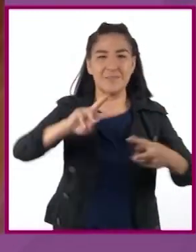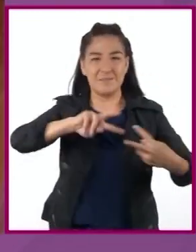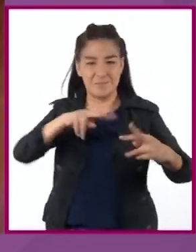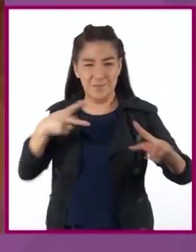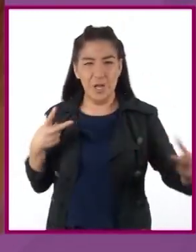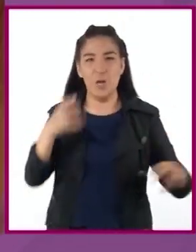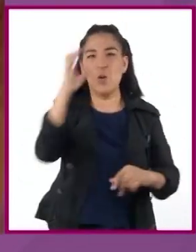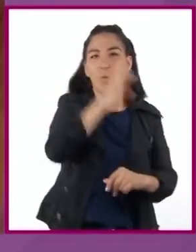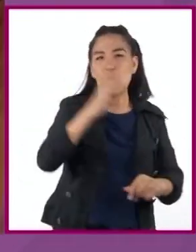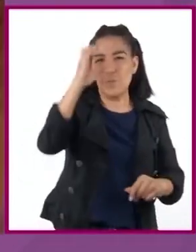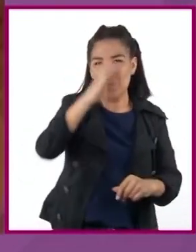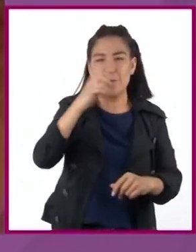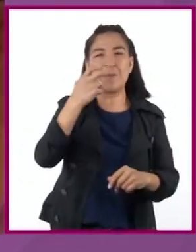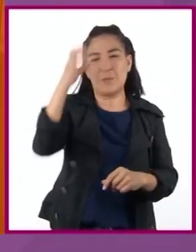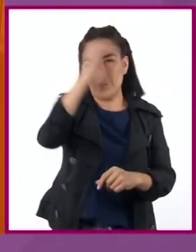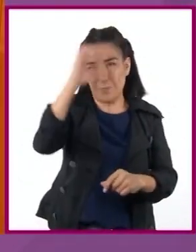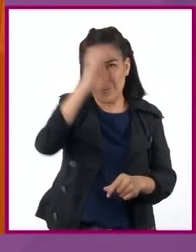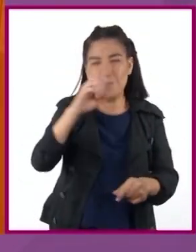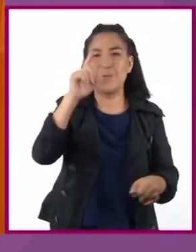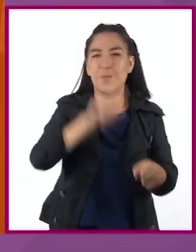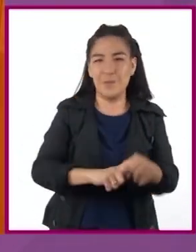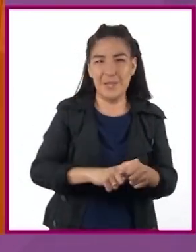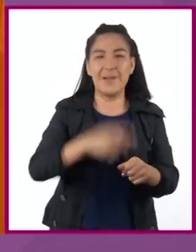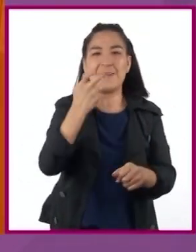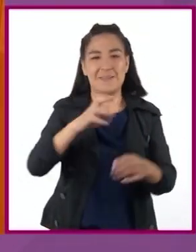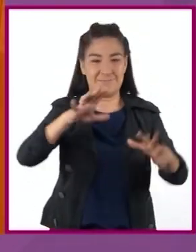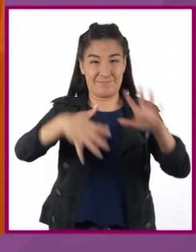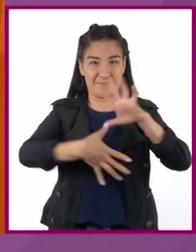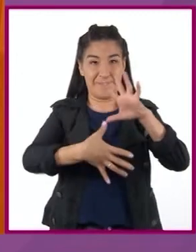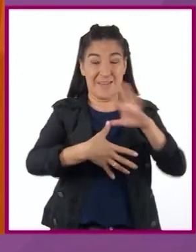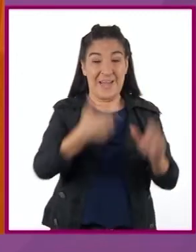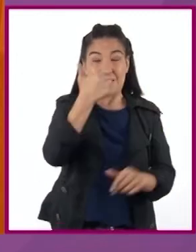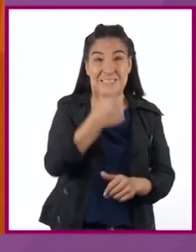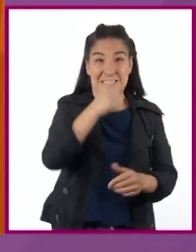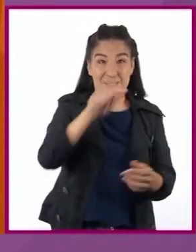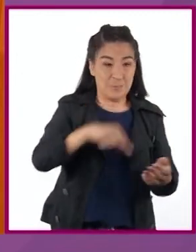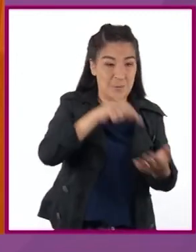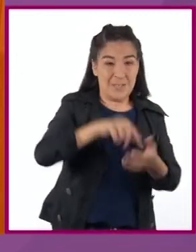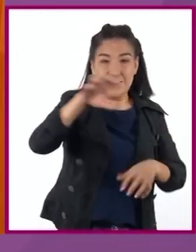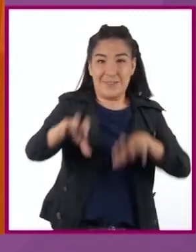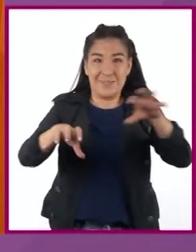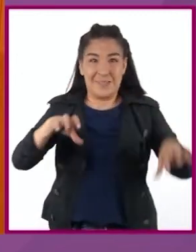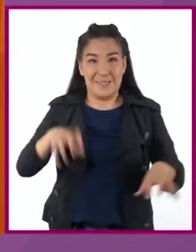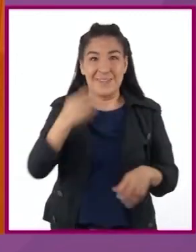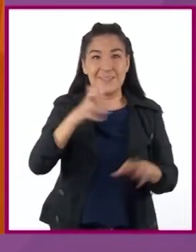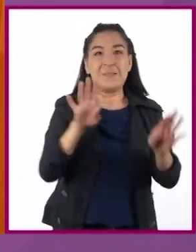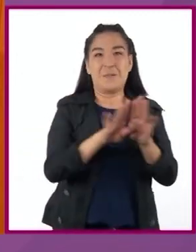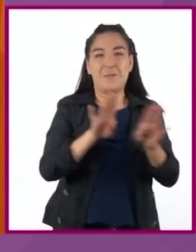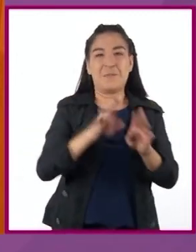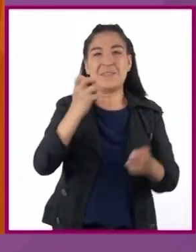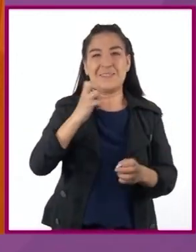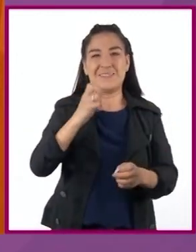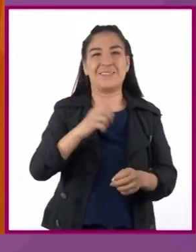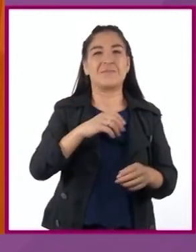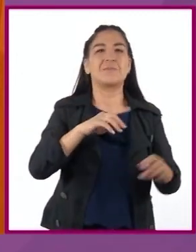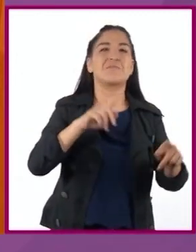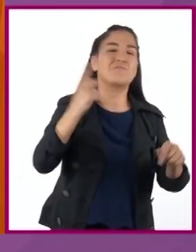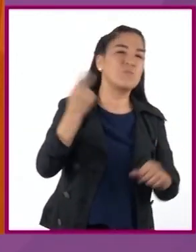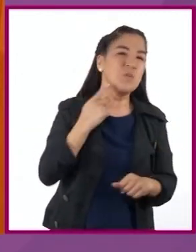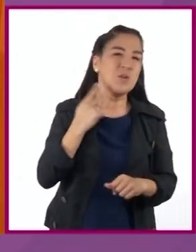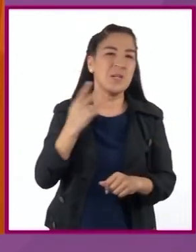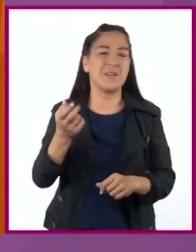y cultural de Mesoamérica, porque de las 6 áreas en el mundo donde surgió la complejidad social,